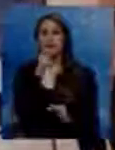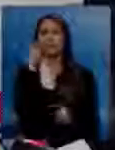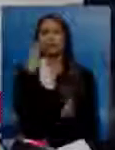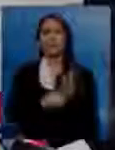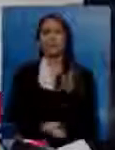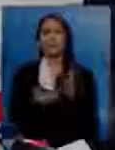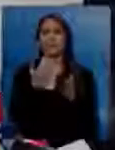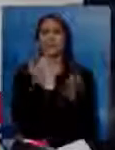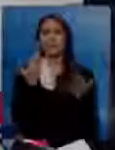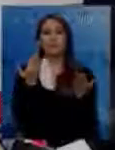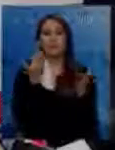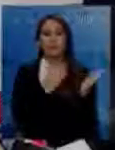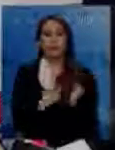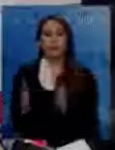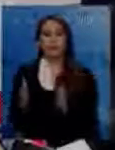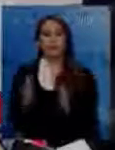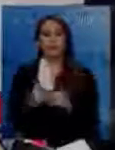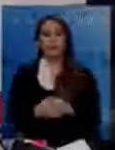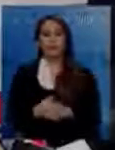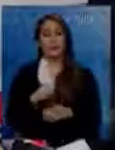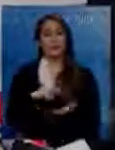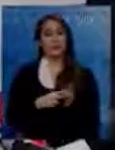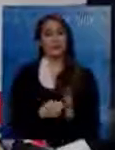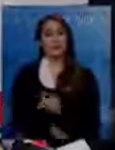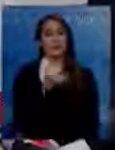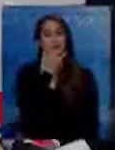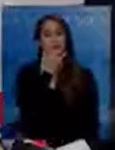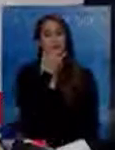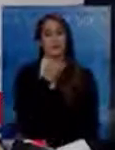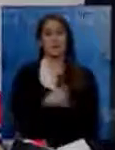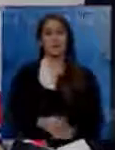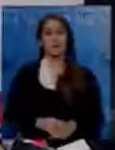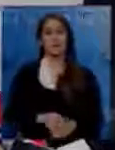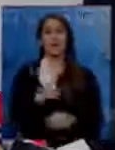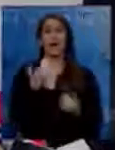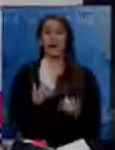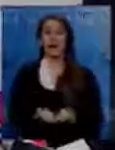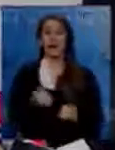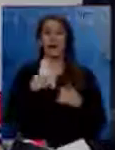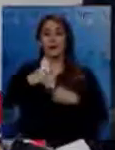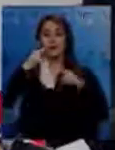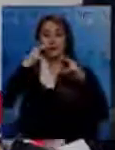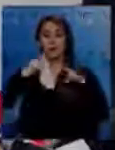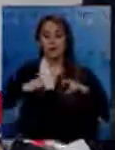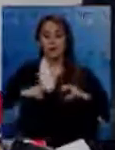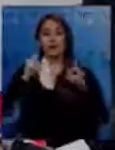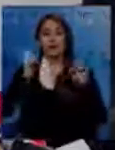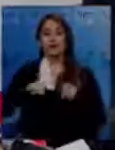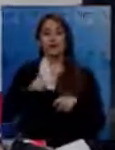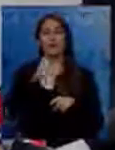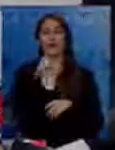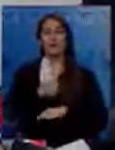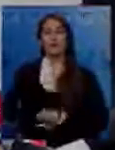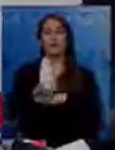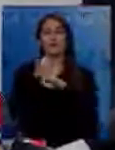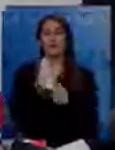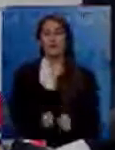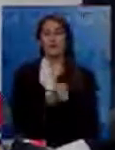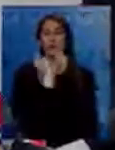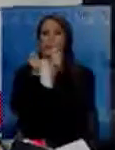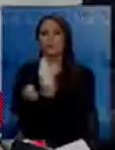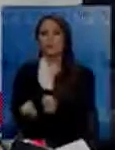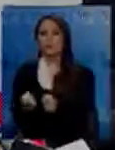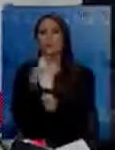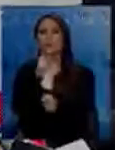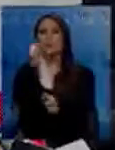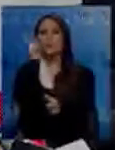sanciones. Podría establecerse como un presunto delito. Por lo tanto, los resultados de esta investigación deberán ser puestos a órdenes de las autoridades correspondientes, en este caso